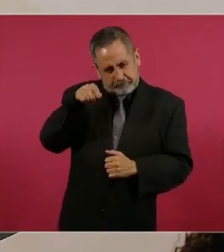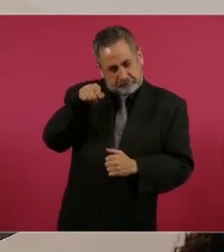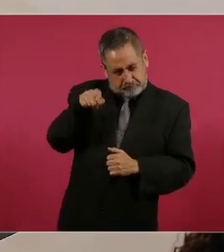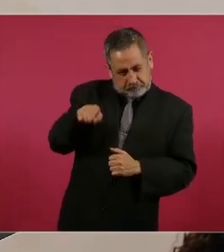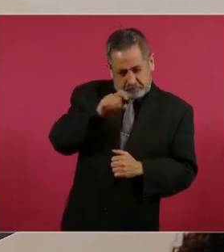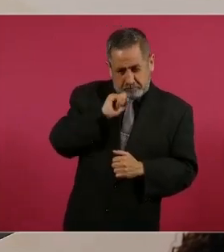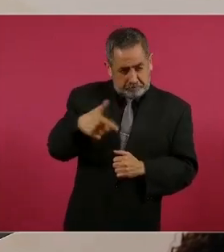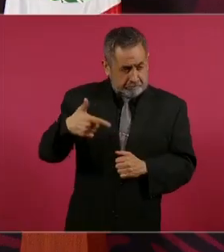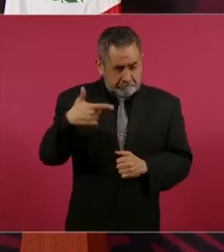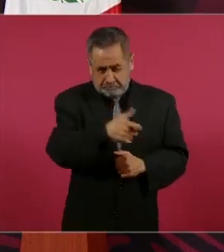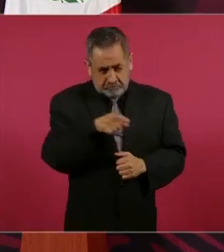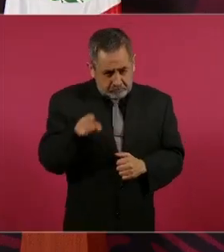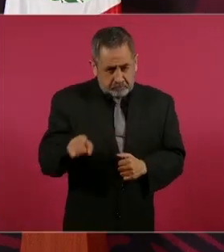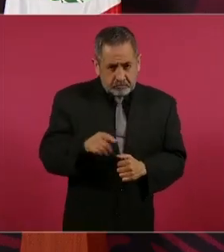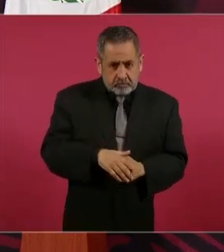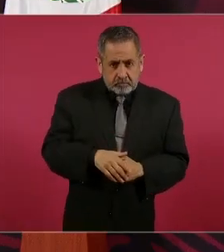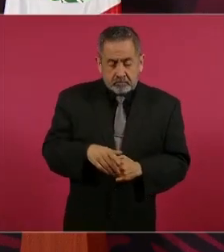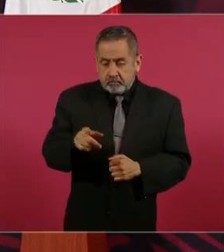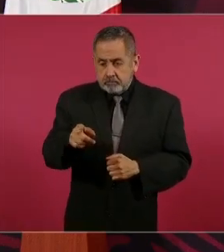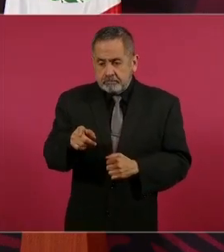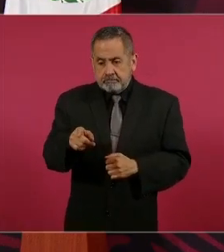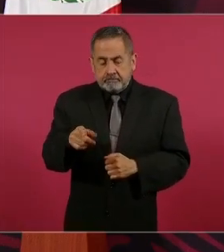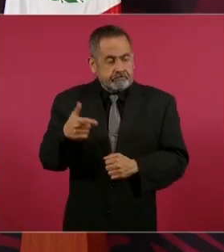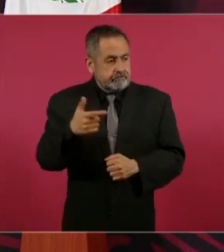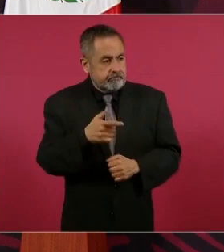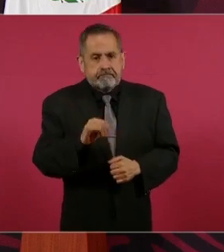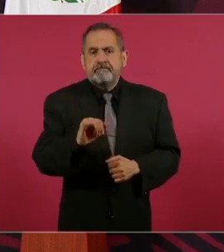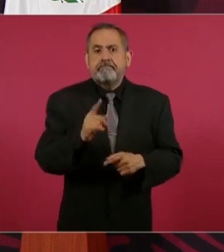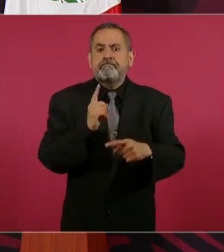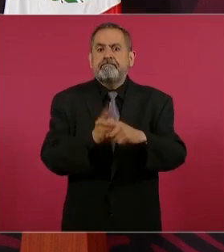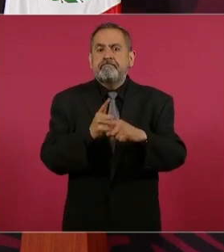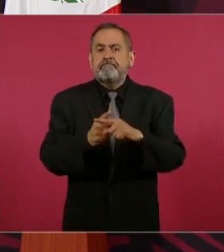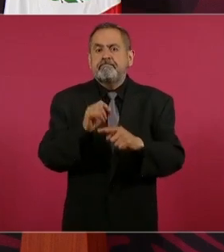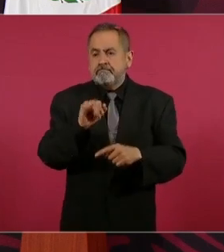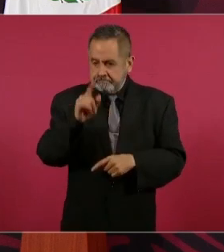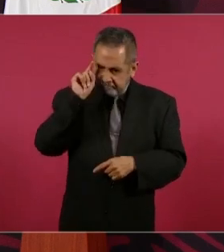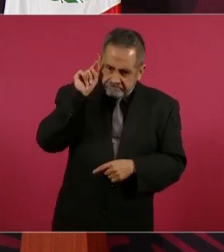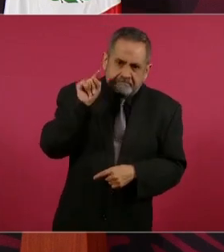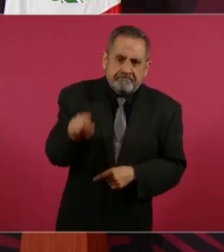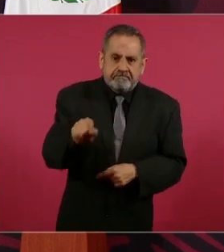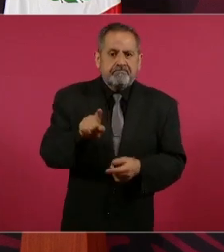disparó, y sale positiva la prueba.